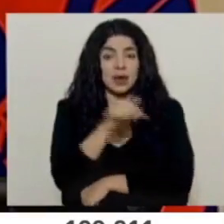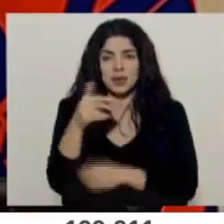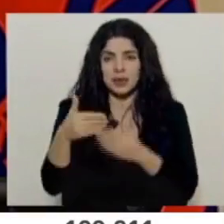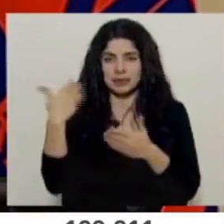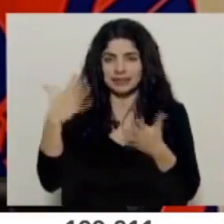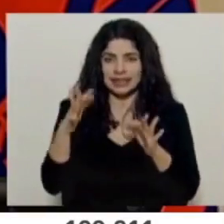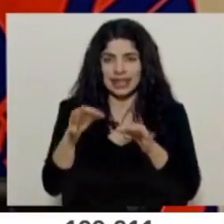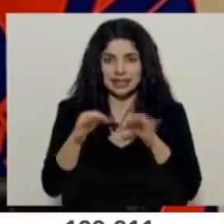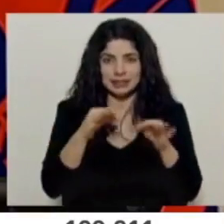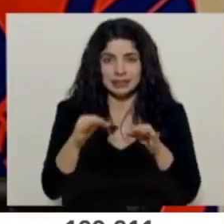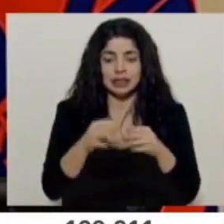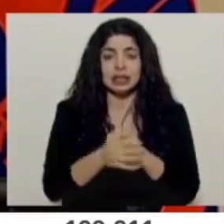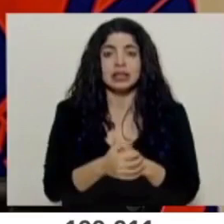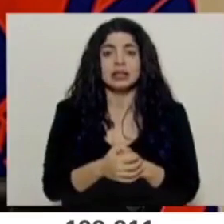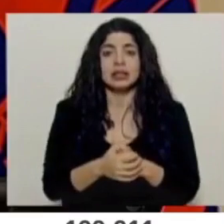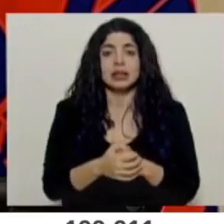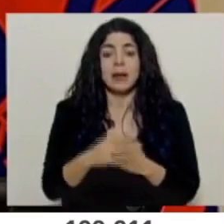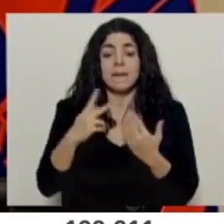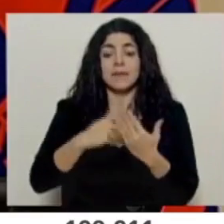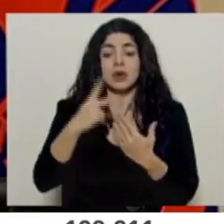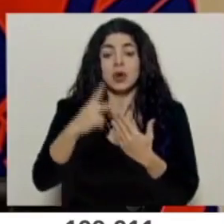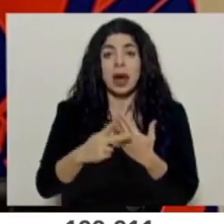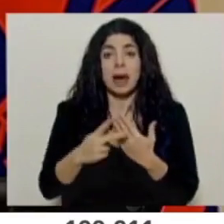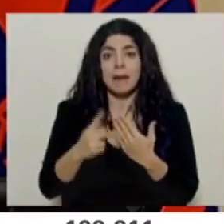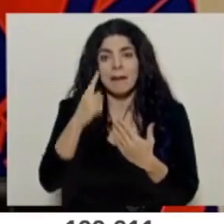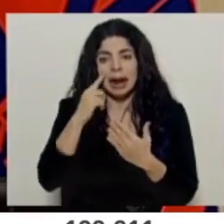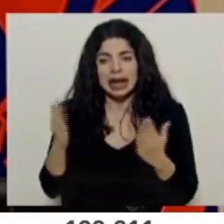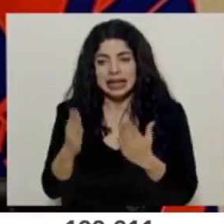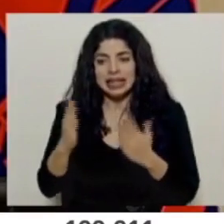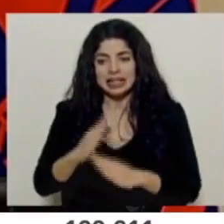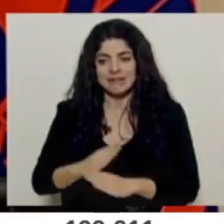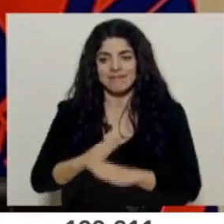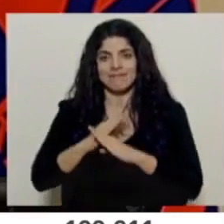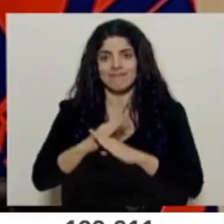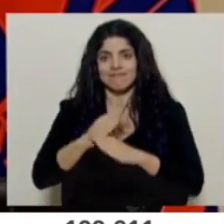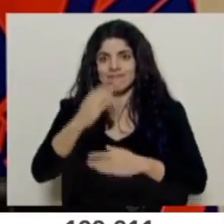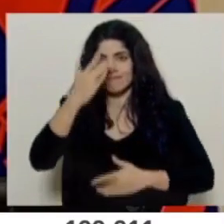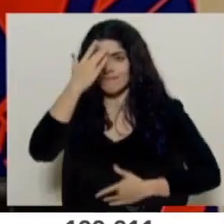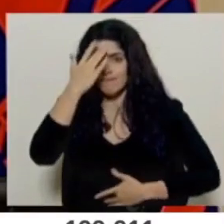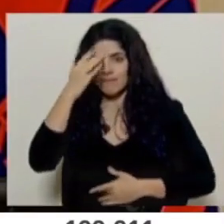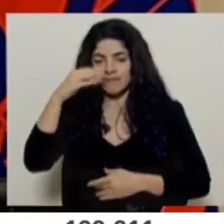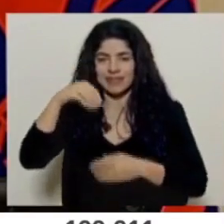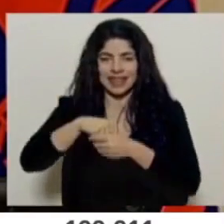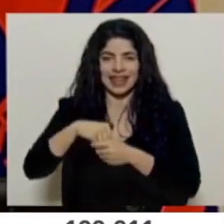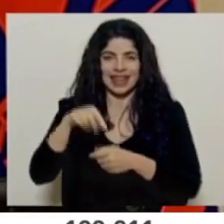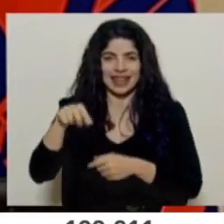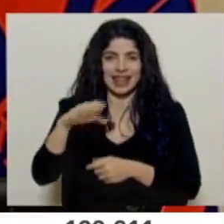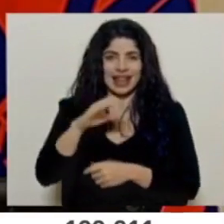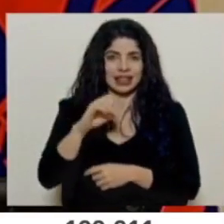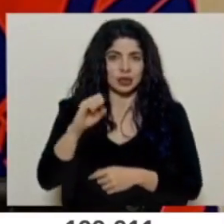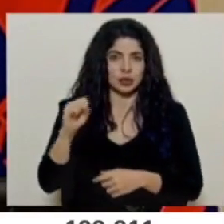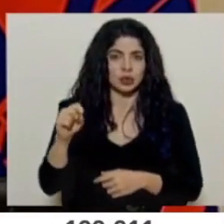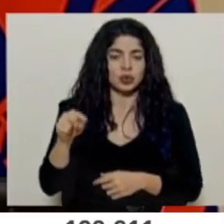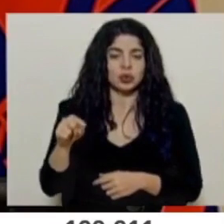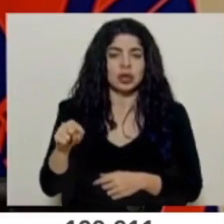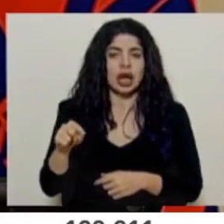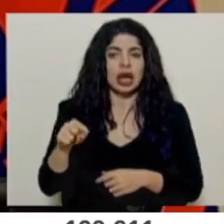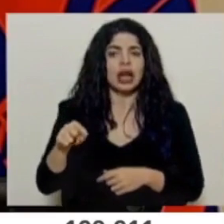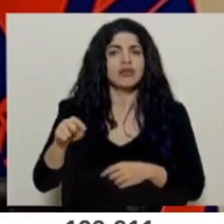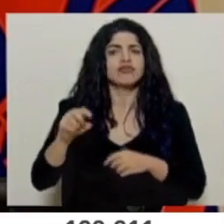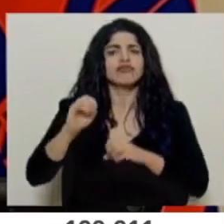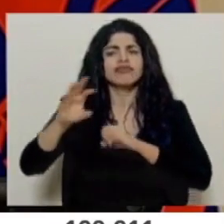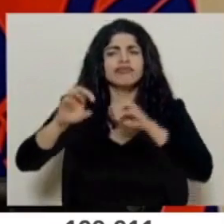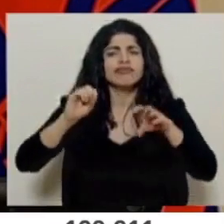mencioné, a partir del programa de inmunización de la Caja Costarricense de Seguro Social, se distribuyen en todo el